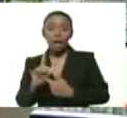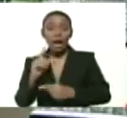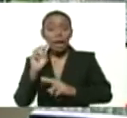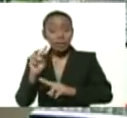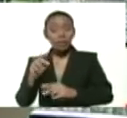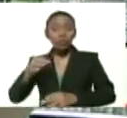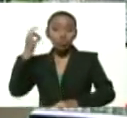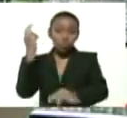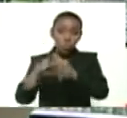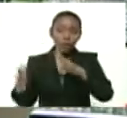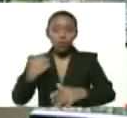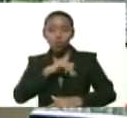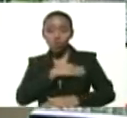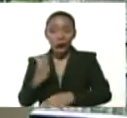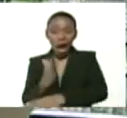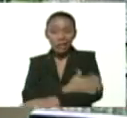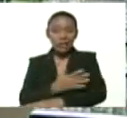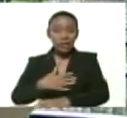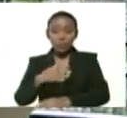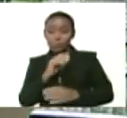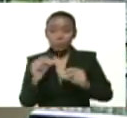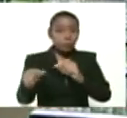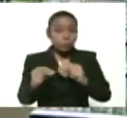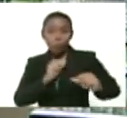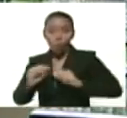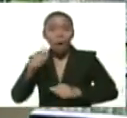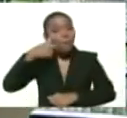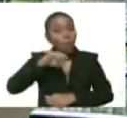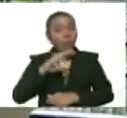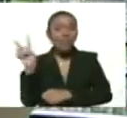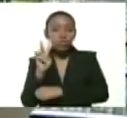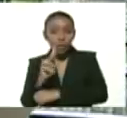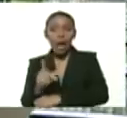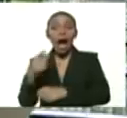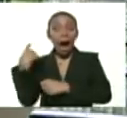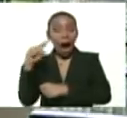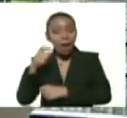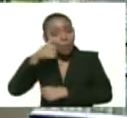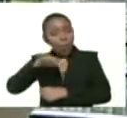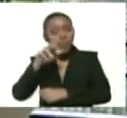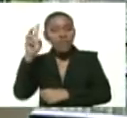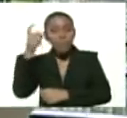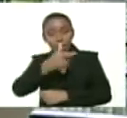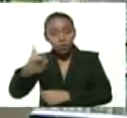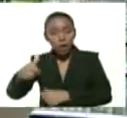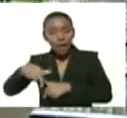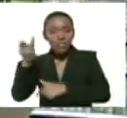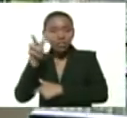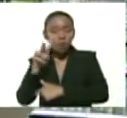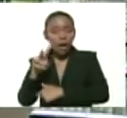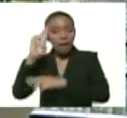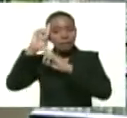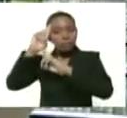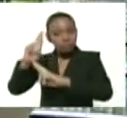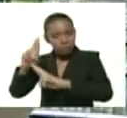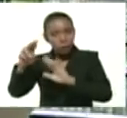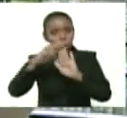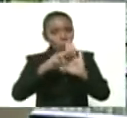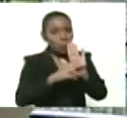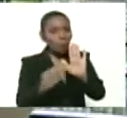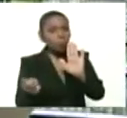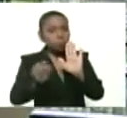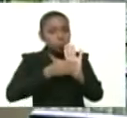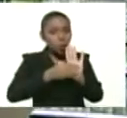Afortunadamente se tomaron las medidas, afortunadamente el pueblo de Venezuela está respetando las medidas que se dictaron, y